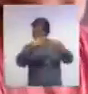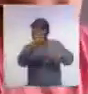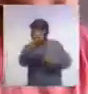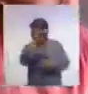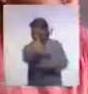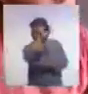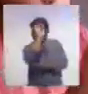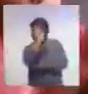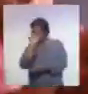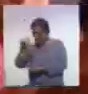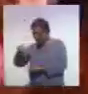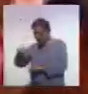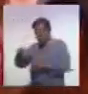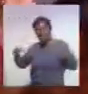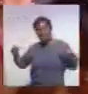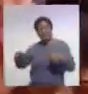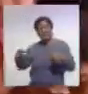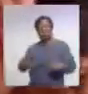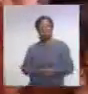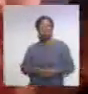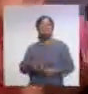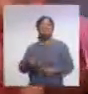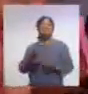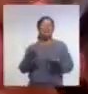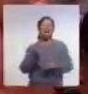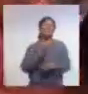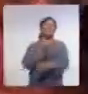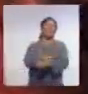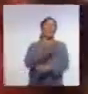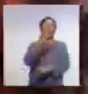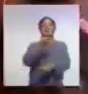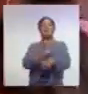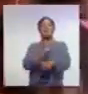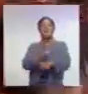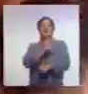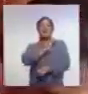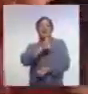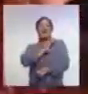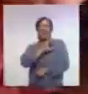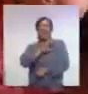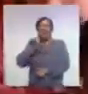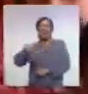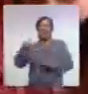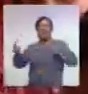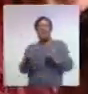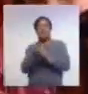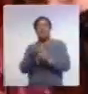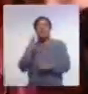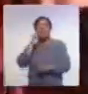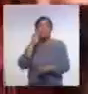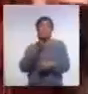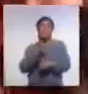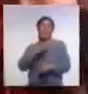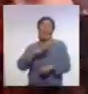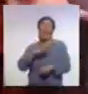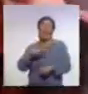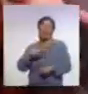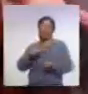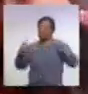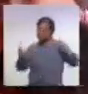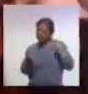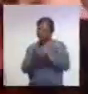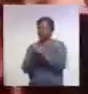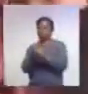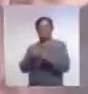de cuentas tenemos 4 semanas con ellos, entonces nos encariñamos con ellos porque tenemos esa responsabilidad de estar con ellos y